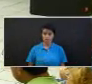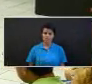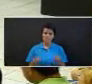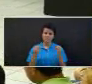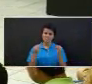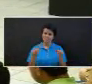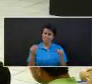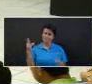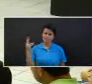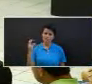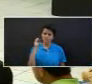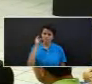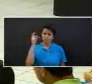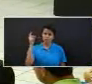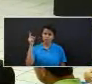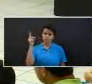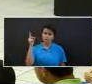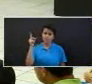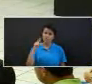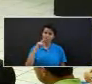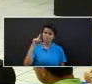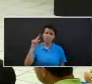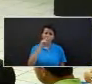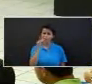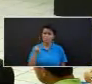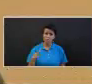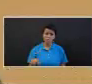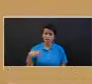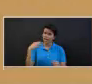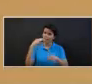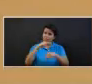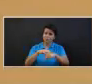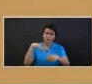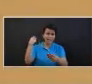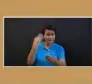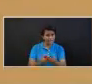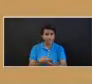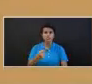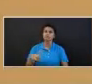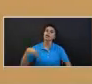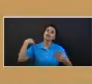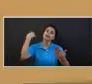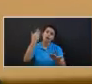tantas veces, Señor, te he dicho que nunca más voy a caer en esto, y caigo.